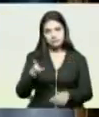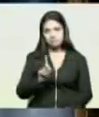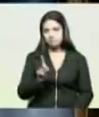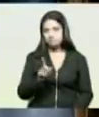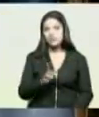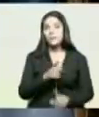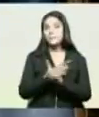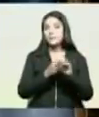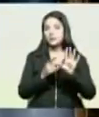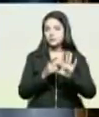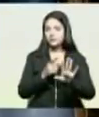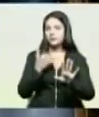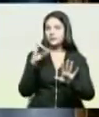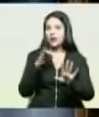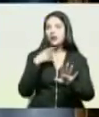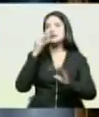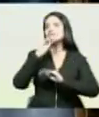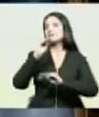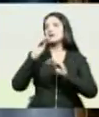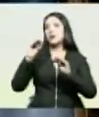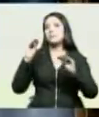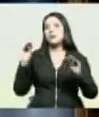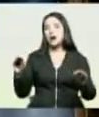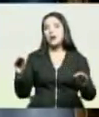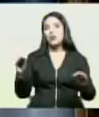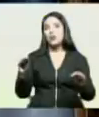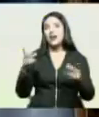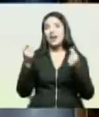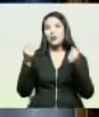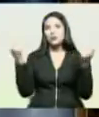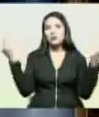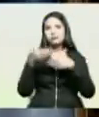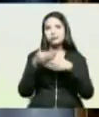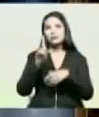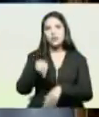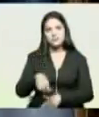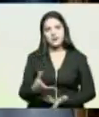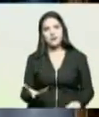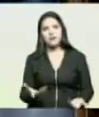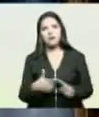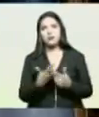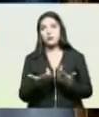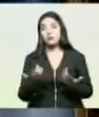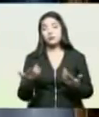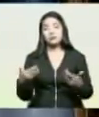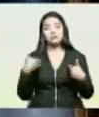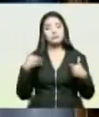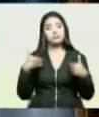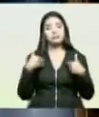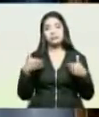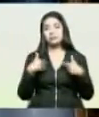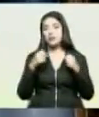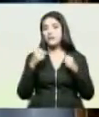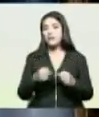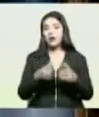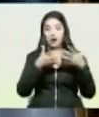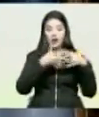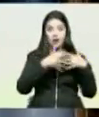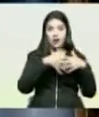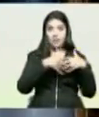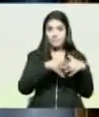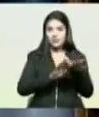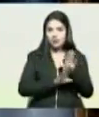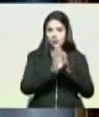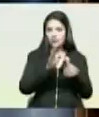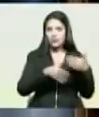un detalle, se ha llamado al ahogo económico del país. Eso perjudica desde el empresario